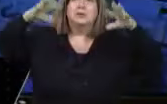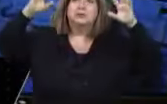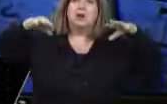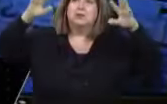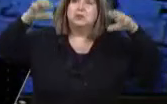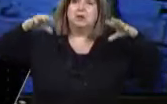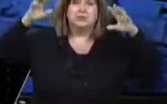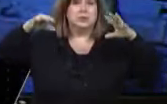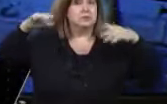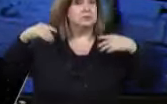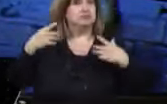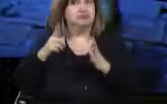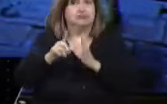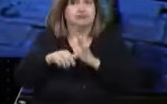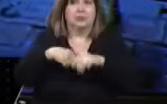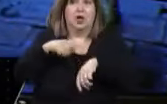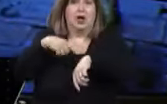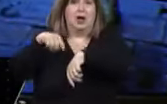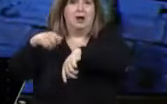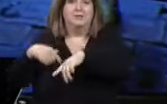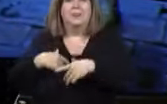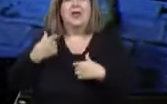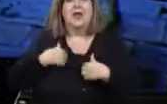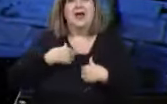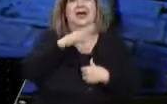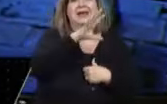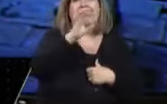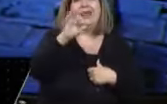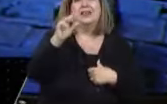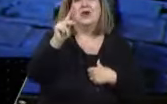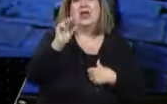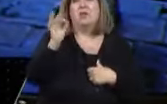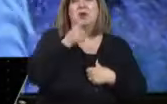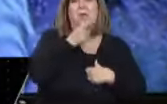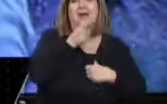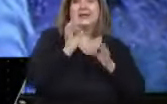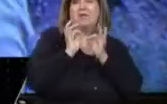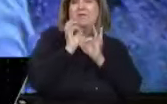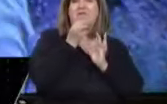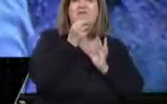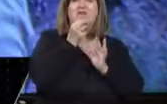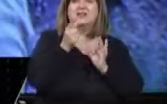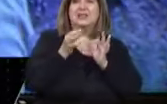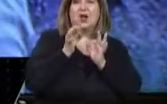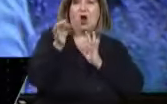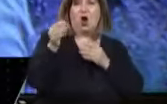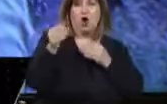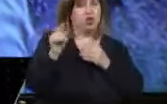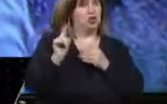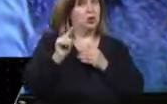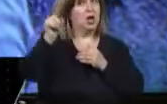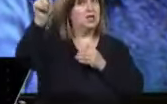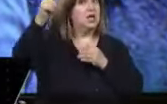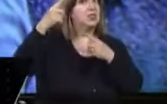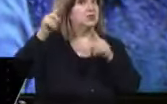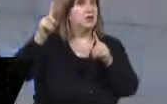también te complica el tránsito. De modo que nuestros 500 kilómetros no son los 500 kilómetros. Claro. Y no consiguen abogados que puedan estar in